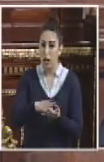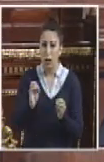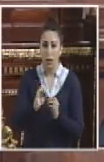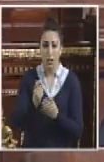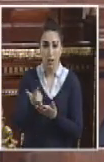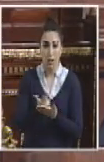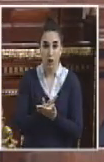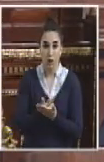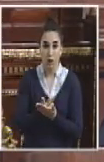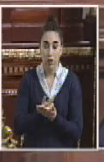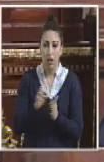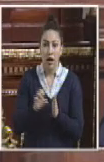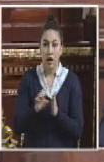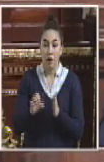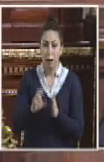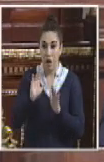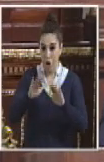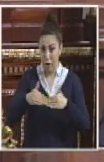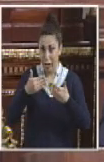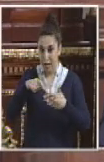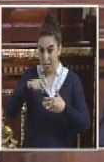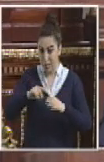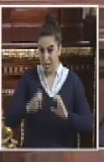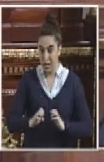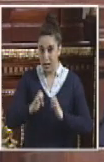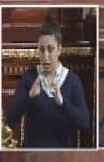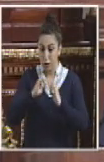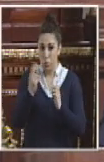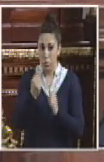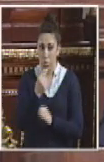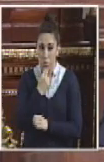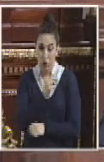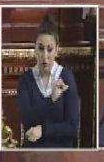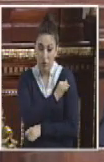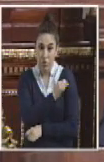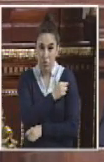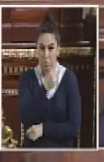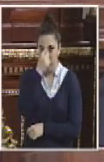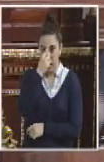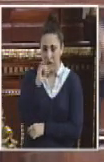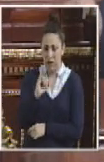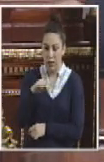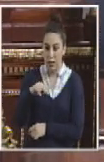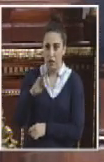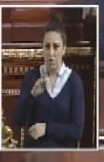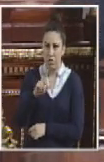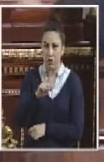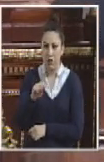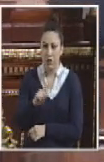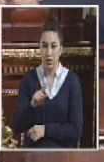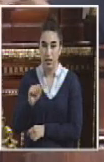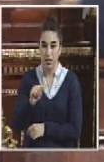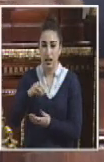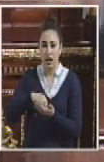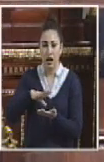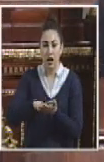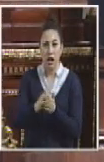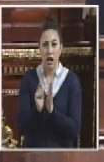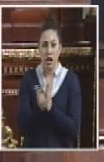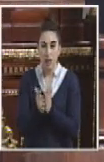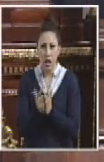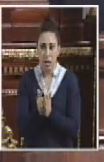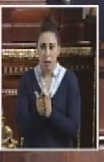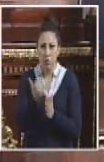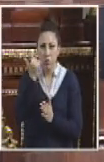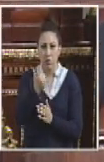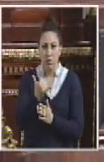en el vestíbulo cuando se aplica la vacuna para la influenza y se anota en un libro, se registra en un libro y